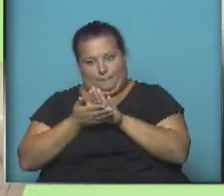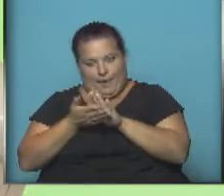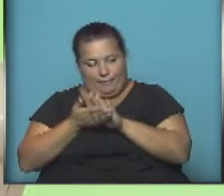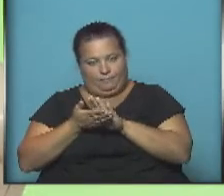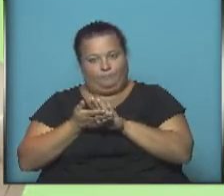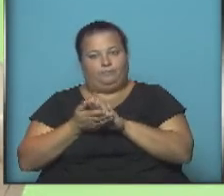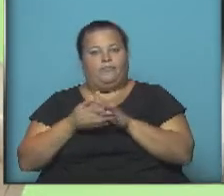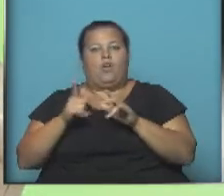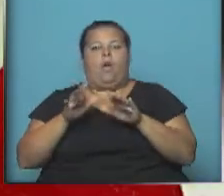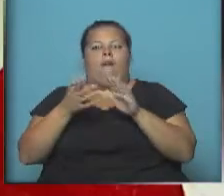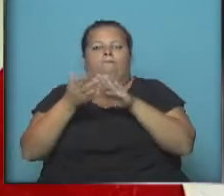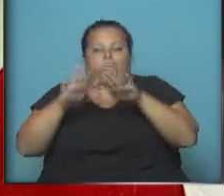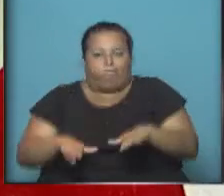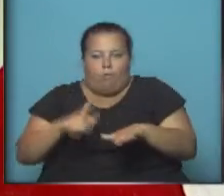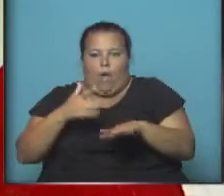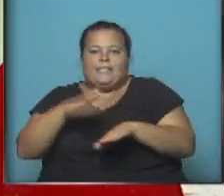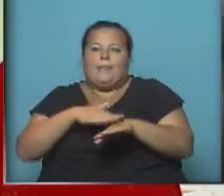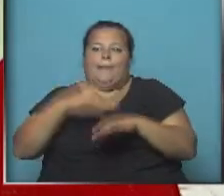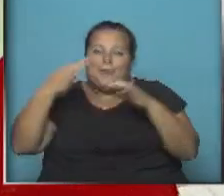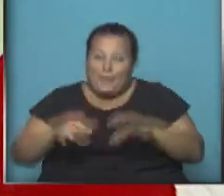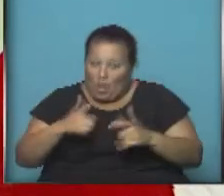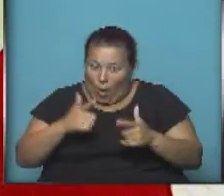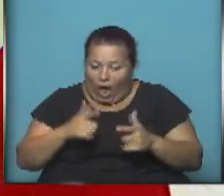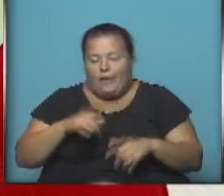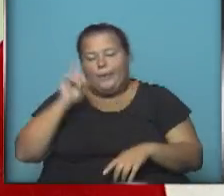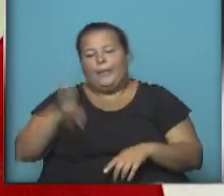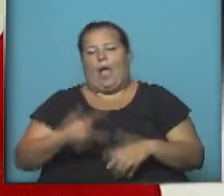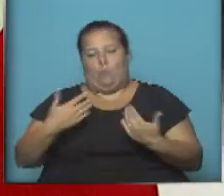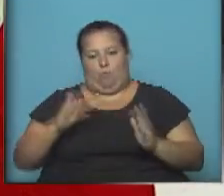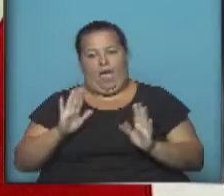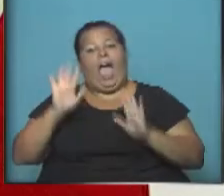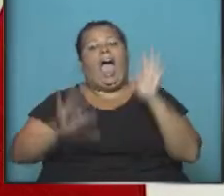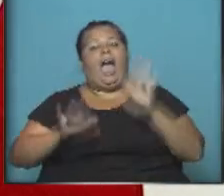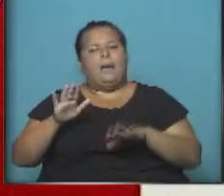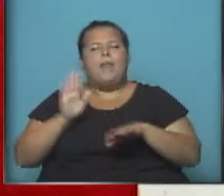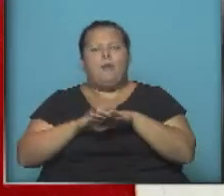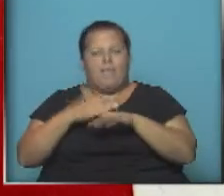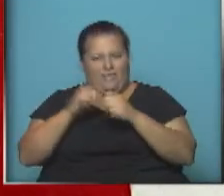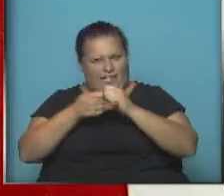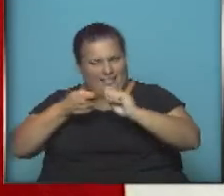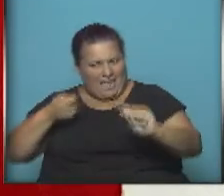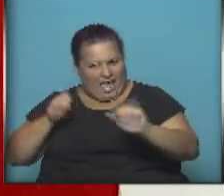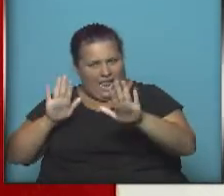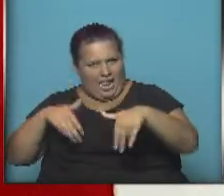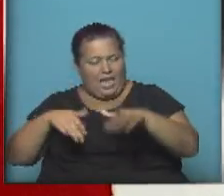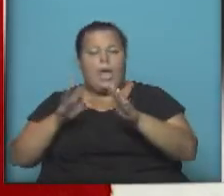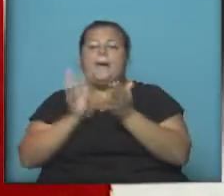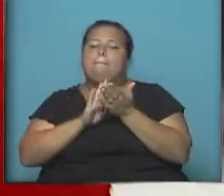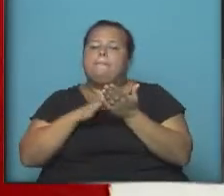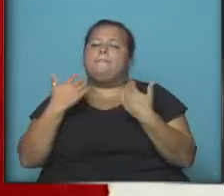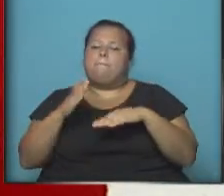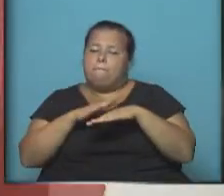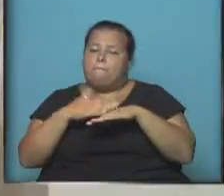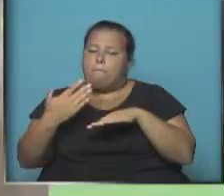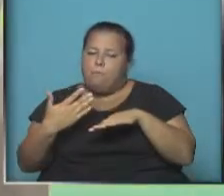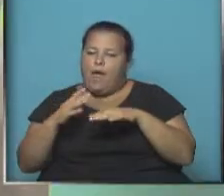No tener un buen apoyo, un buen calzado deportivo, puede ser causa. Y a veces aparecen... ¿El pie hay que elongarlo? El pie se